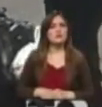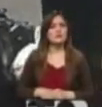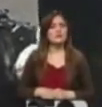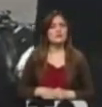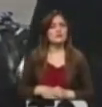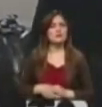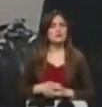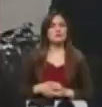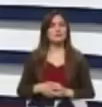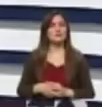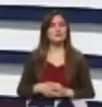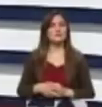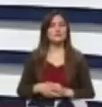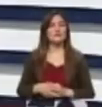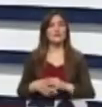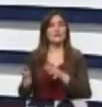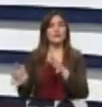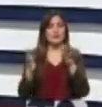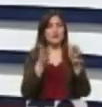horas.